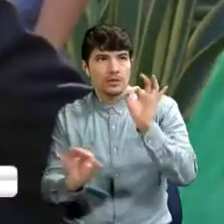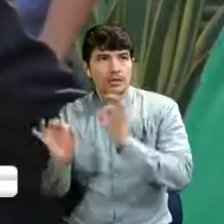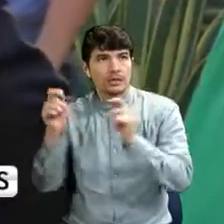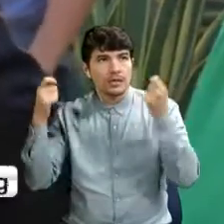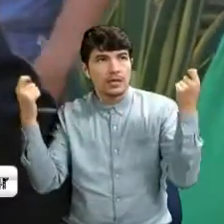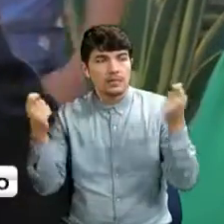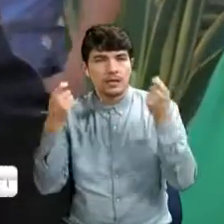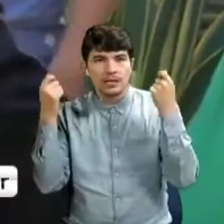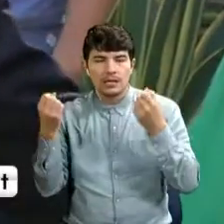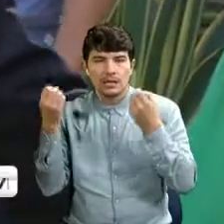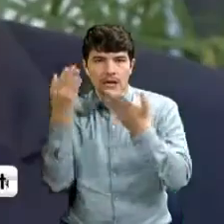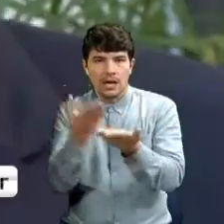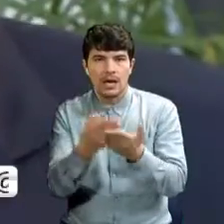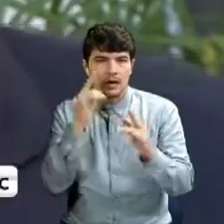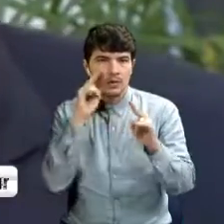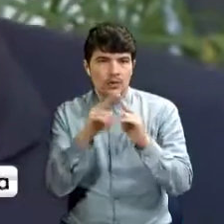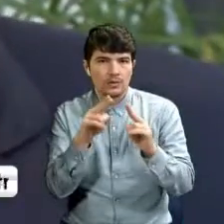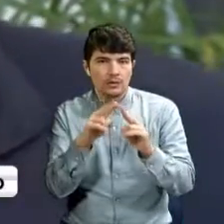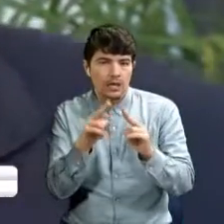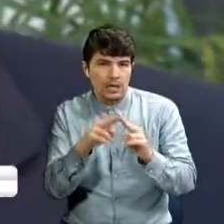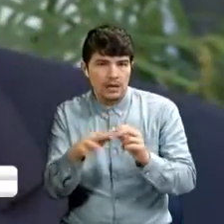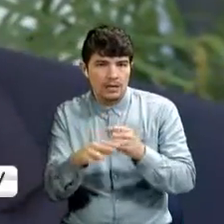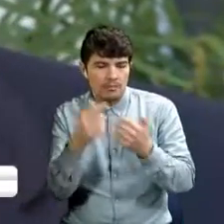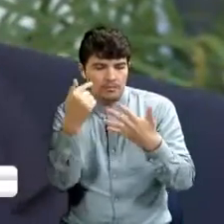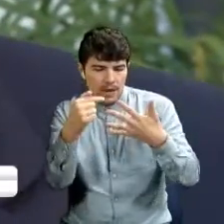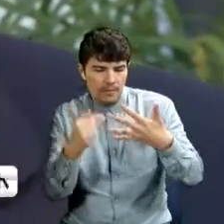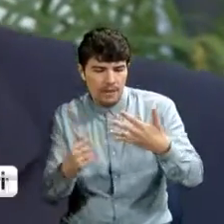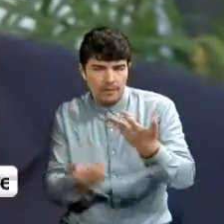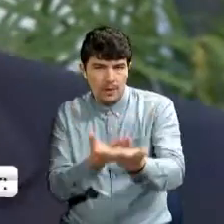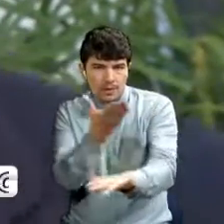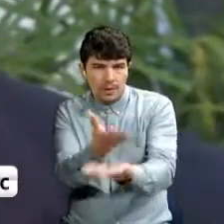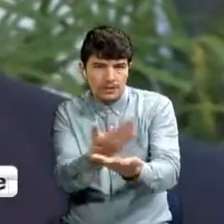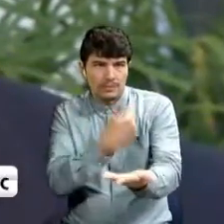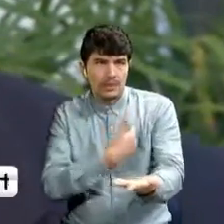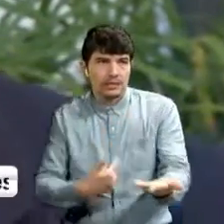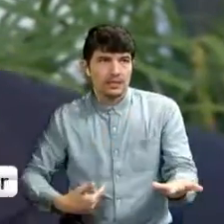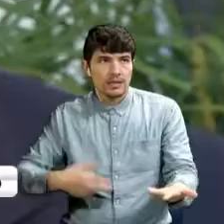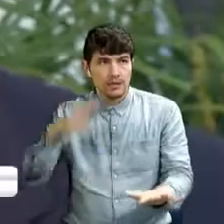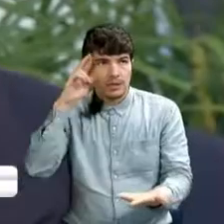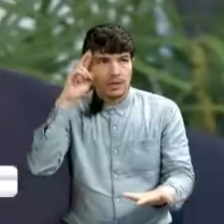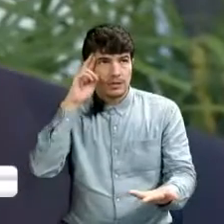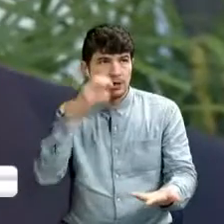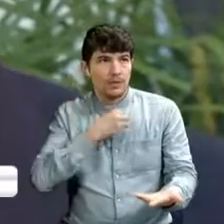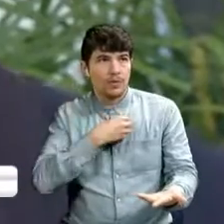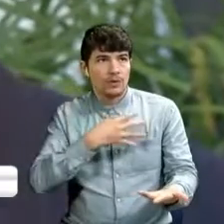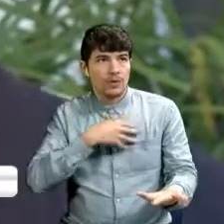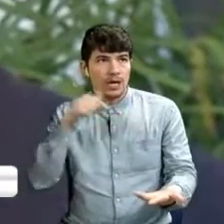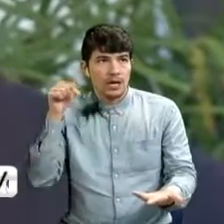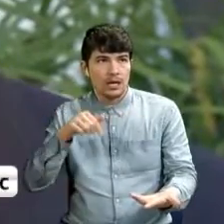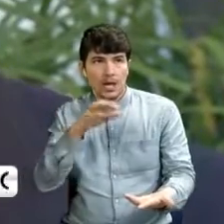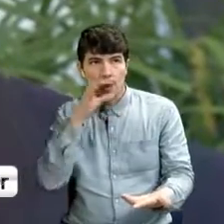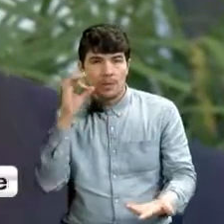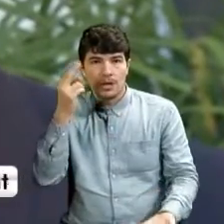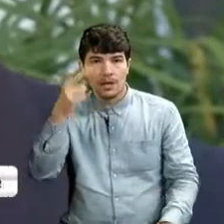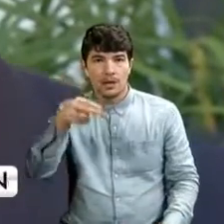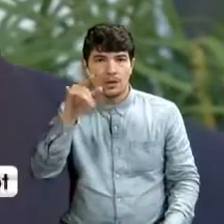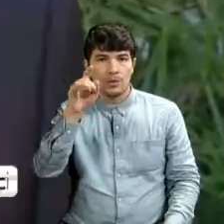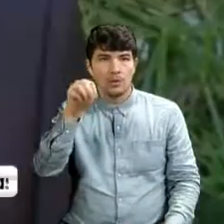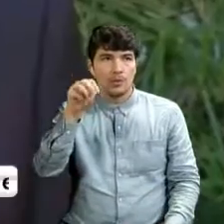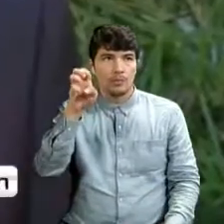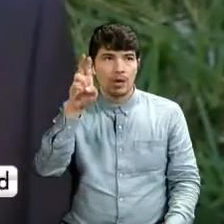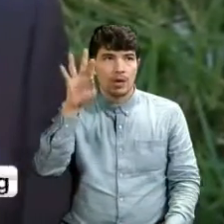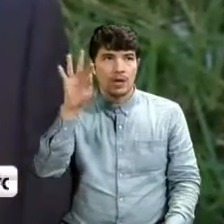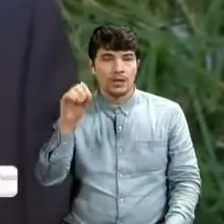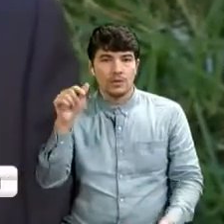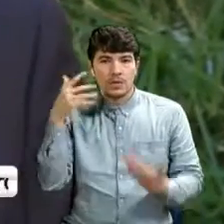conocer a los colombianos las bases de su propuesta presidencial es así como en esta oportunidad en su visita a bucaramanga humberto de la calle quien aspira a ser